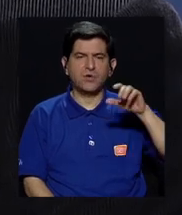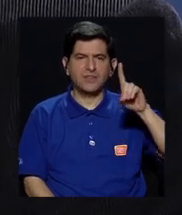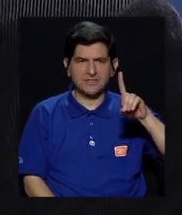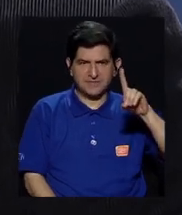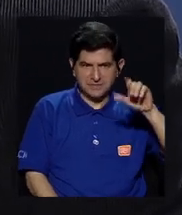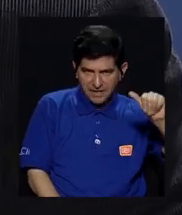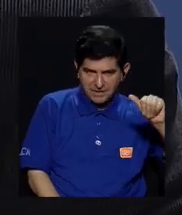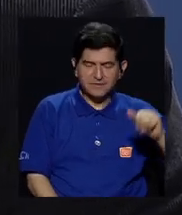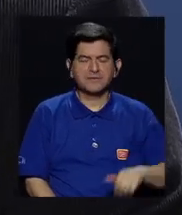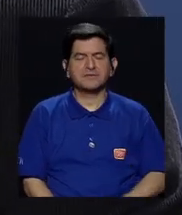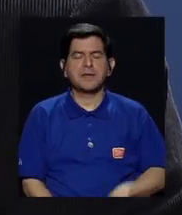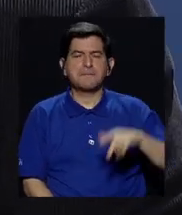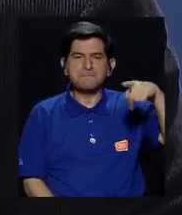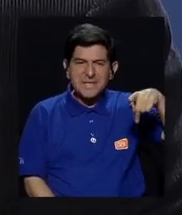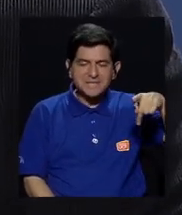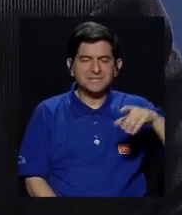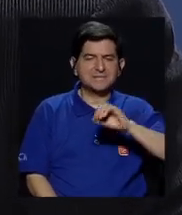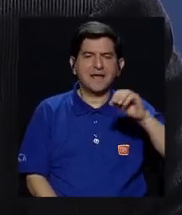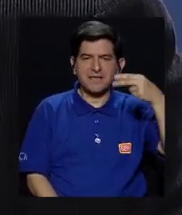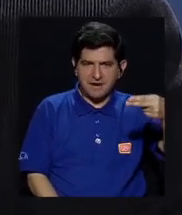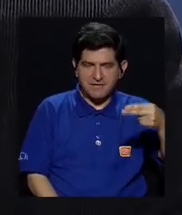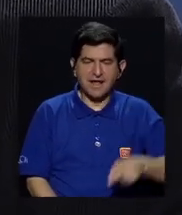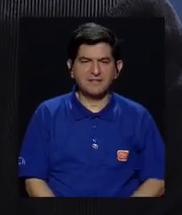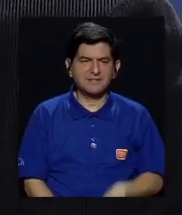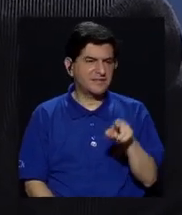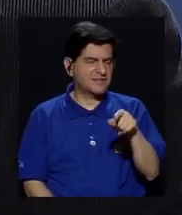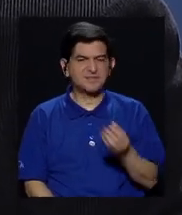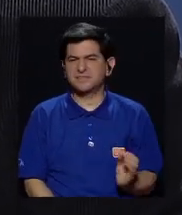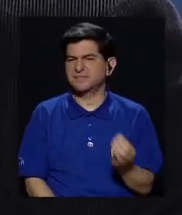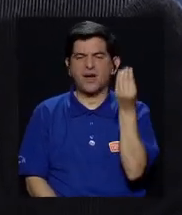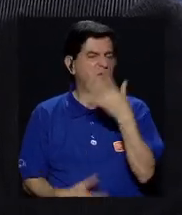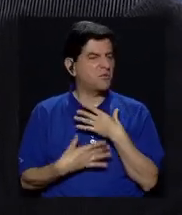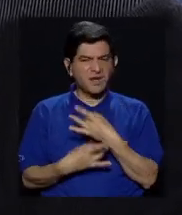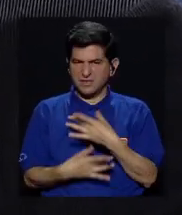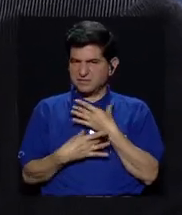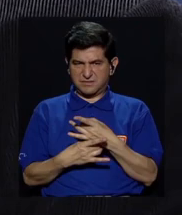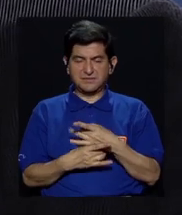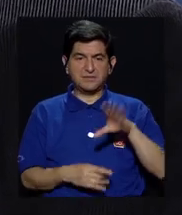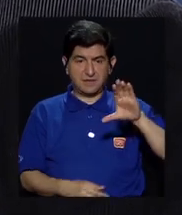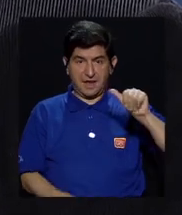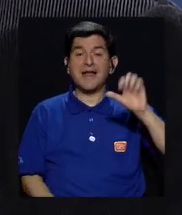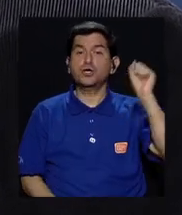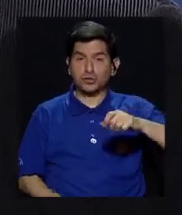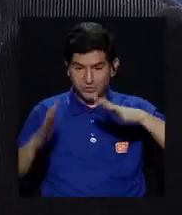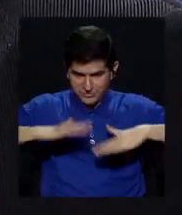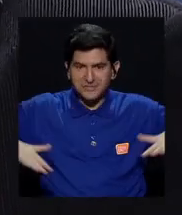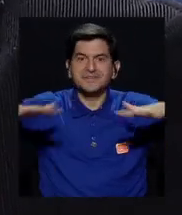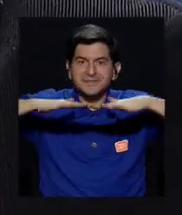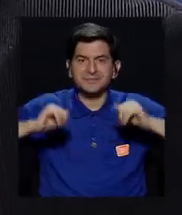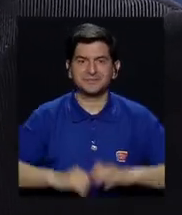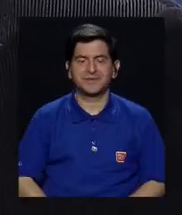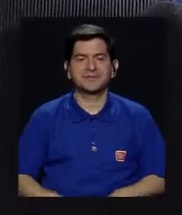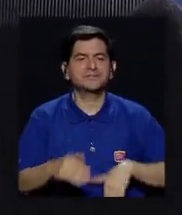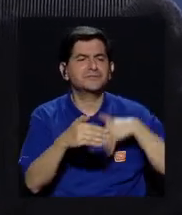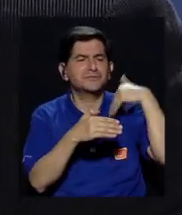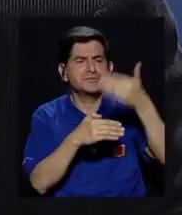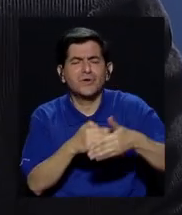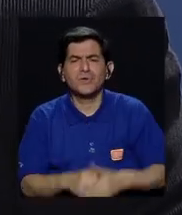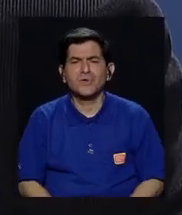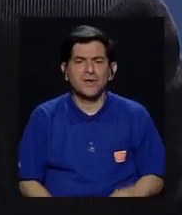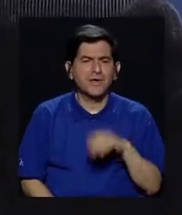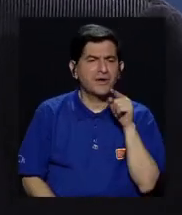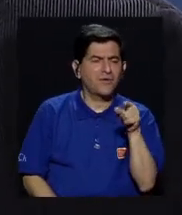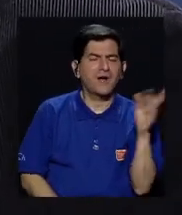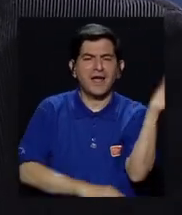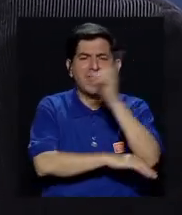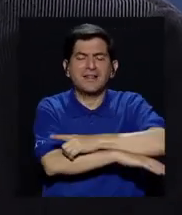pizza y hernández no hace mucho clic en la juventud esto es caro sabrá útil ese nicho paralelamente después de aquella gran